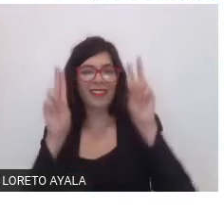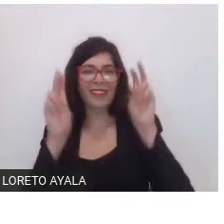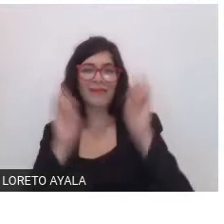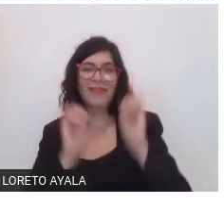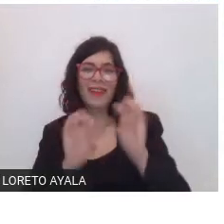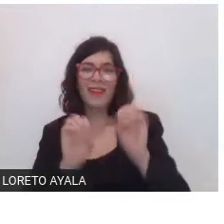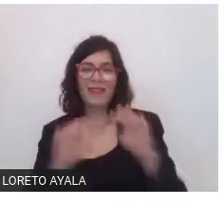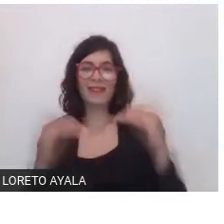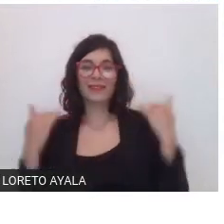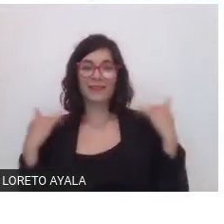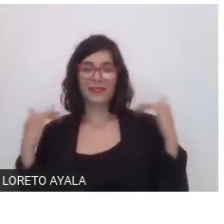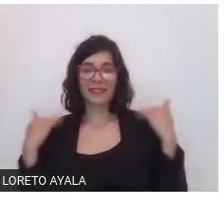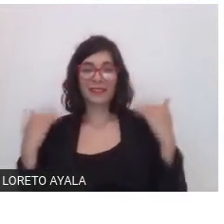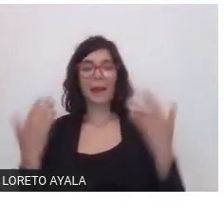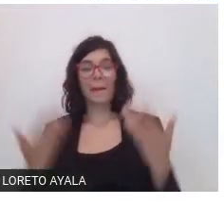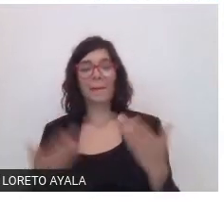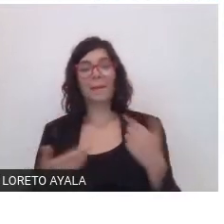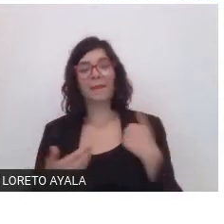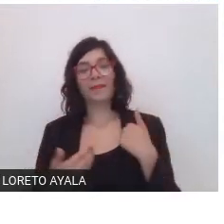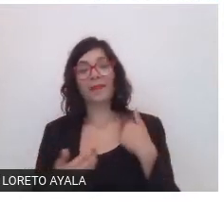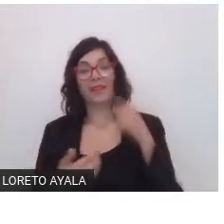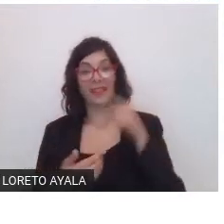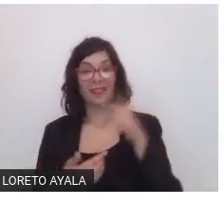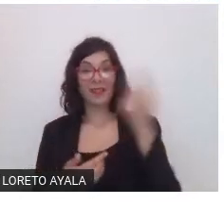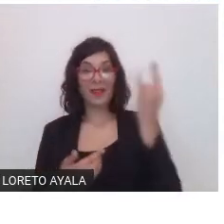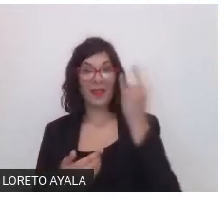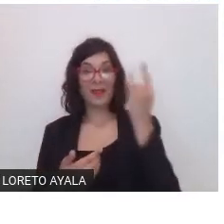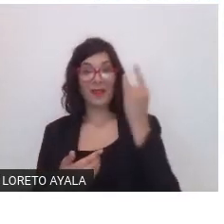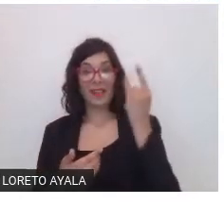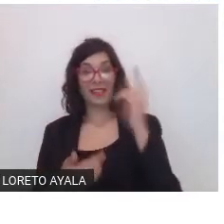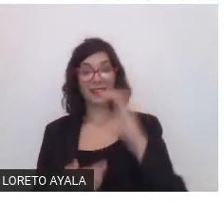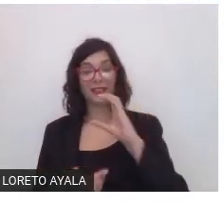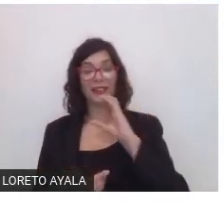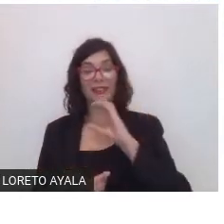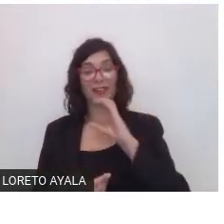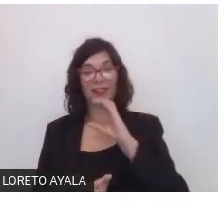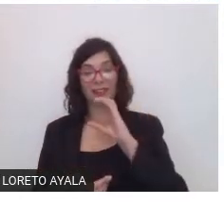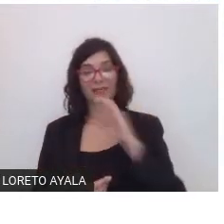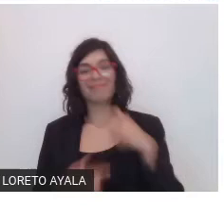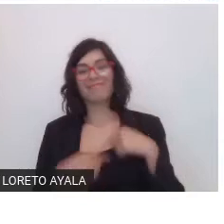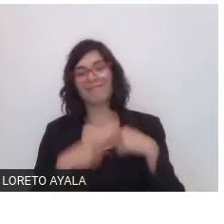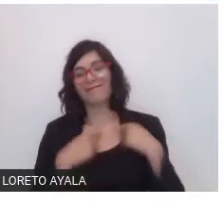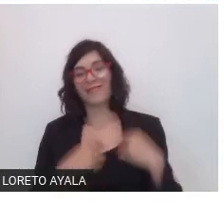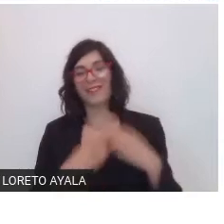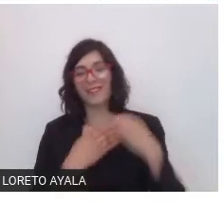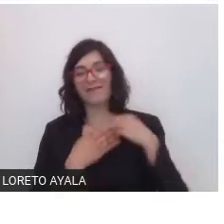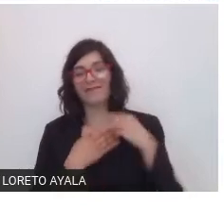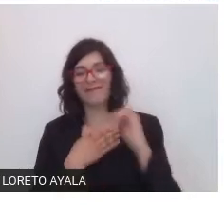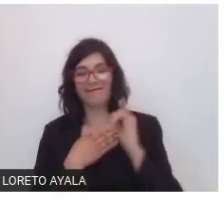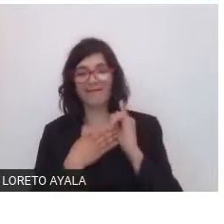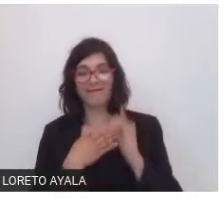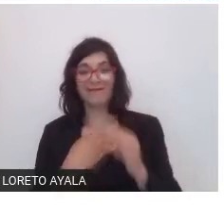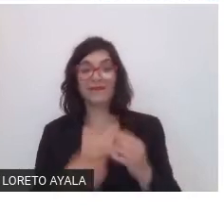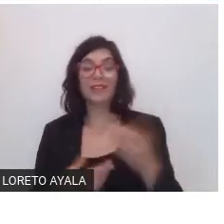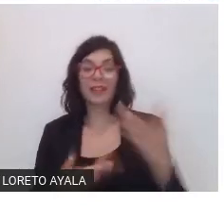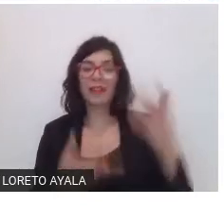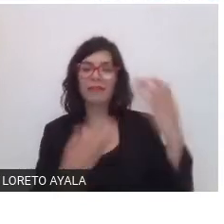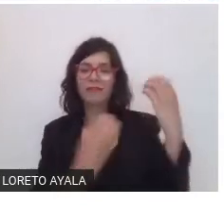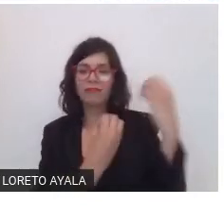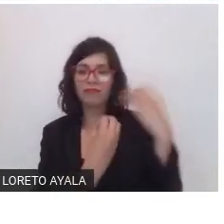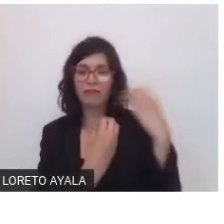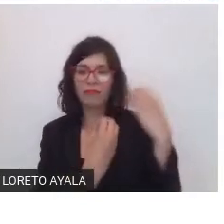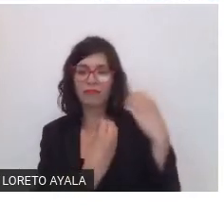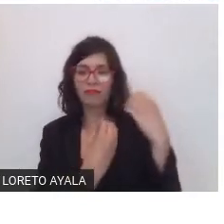que llevo la Universidad de Concepción adentro de mi corazón. Y la formación que nos dieron